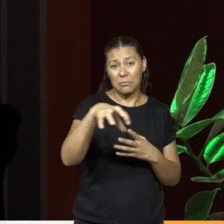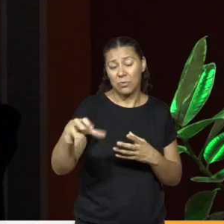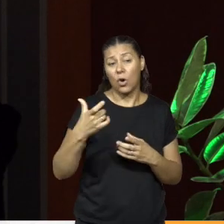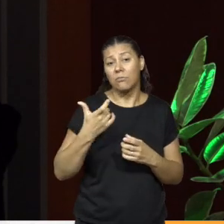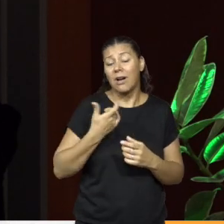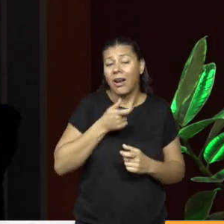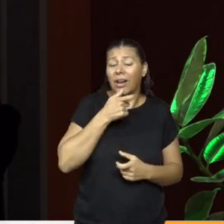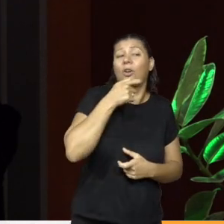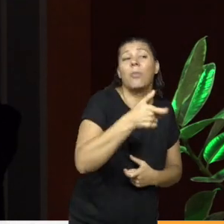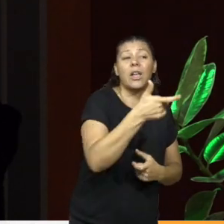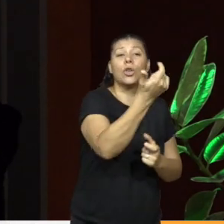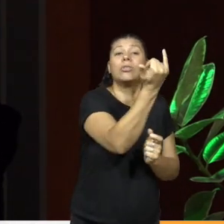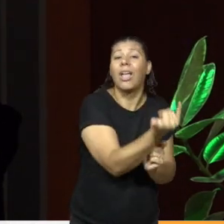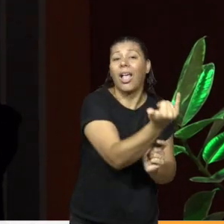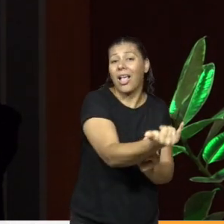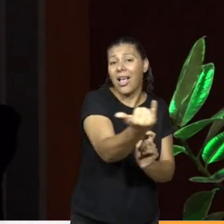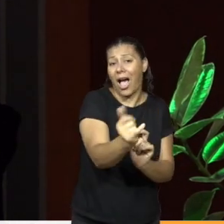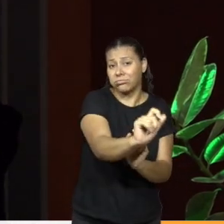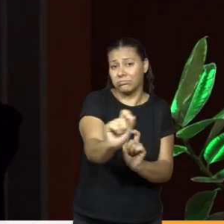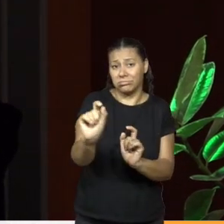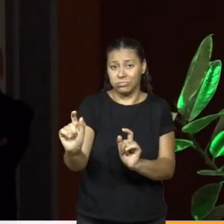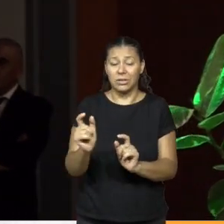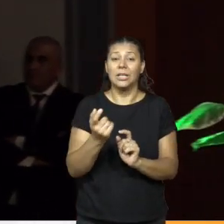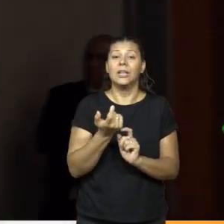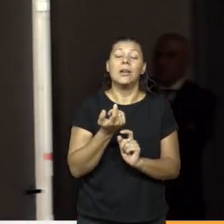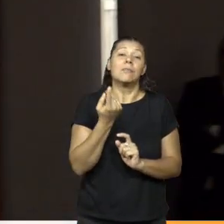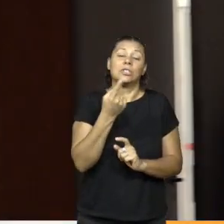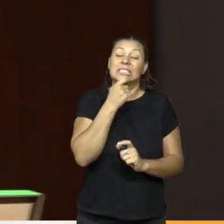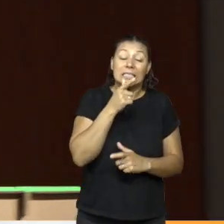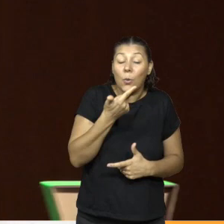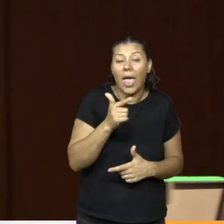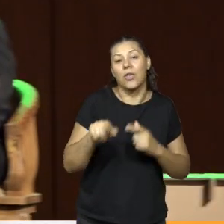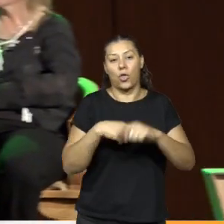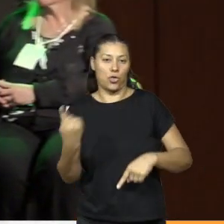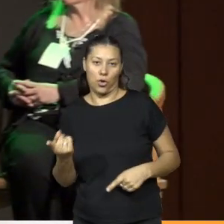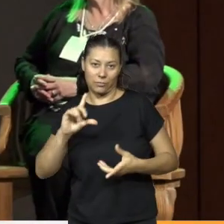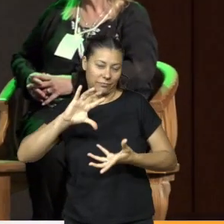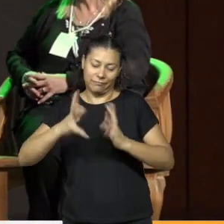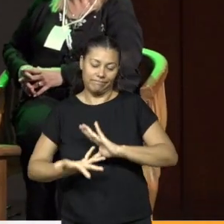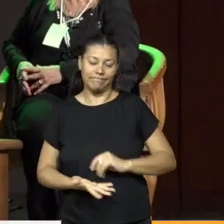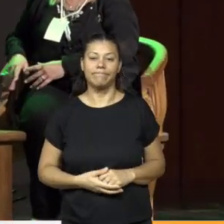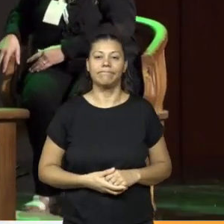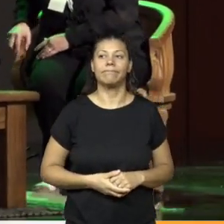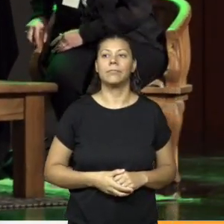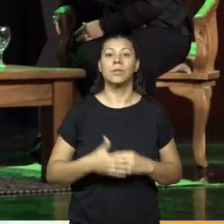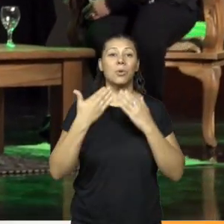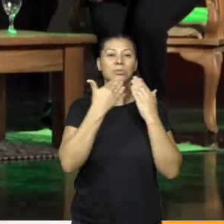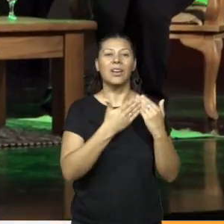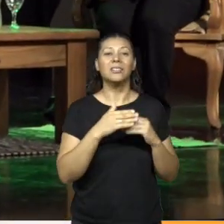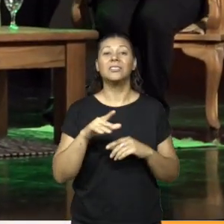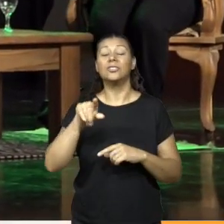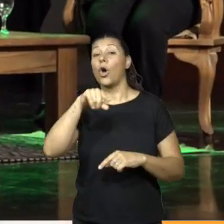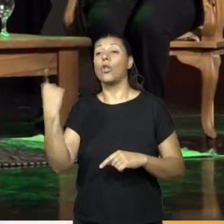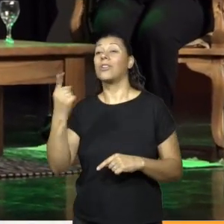campo. Espero haber sido clara. Bien. Muchas gracias. ¿Alguna otra consulta? Sí,